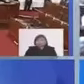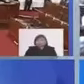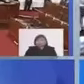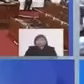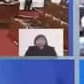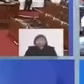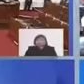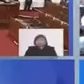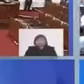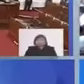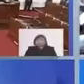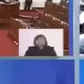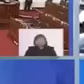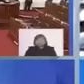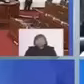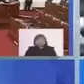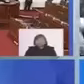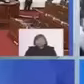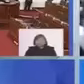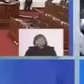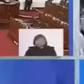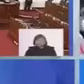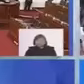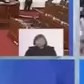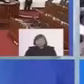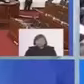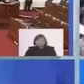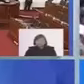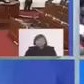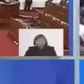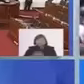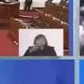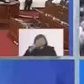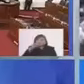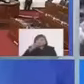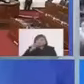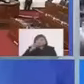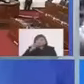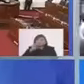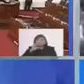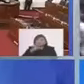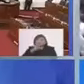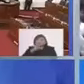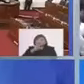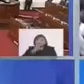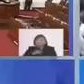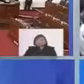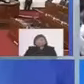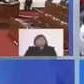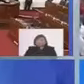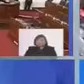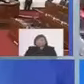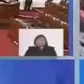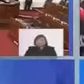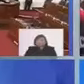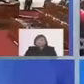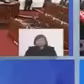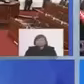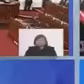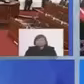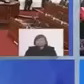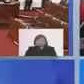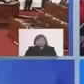sí. Una parte muy importante, no sé si tenés la imagen postal que anoche compartía Rafa con vos, de lo que era la ciudad de Rosario por la noche, donde un